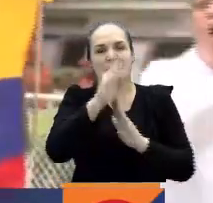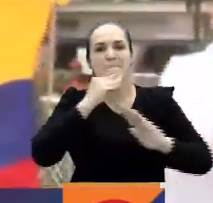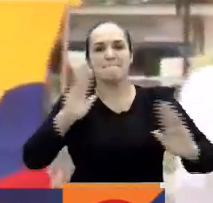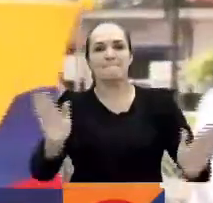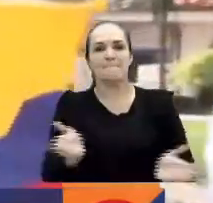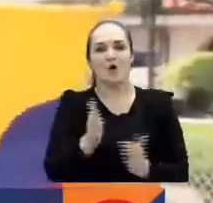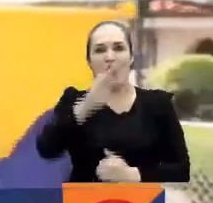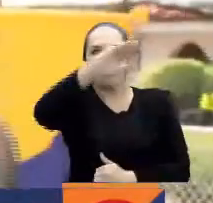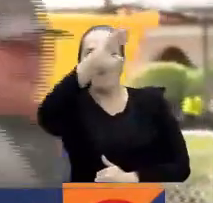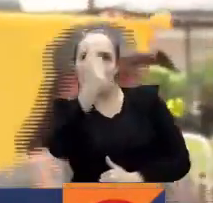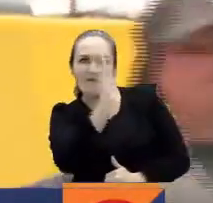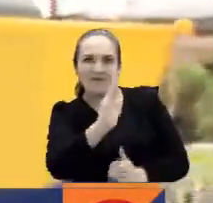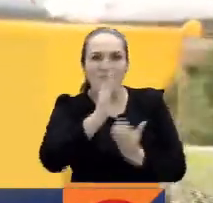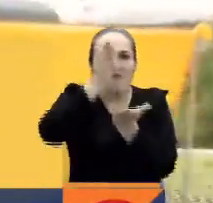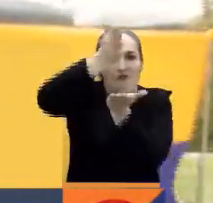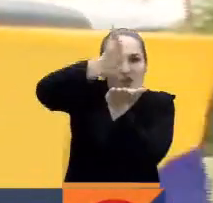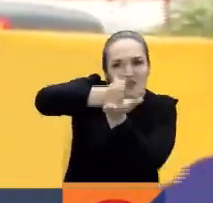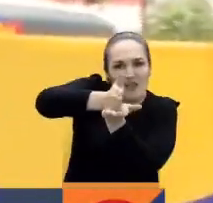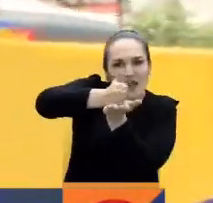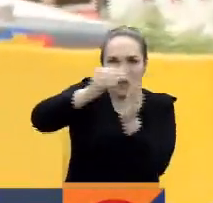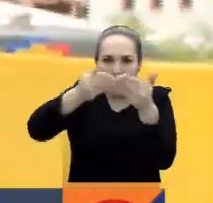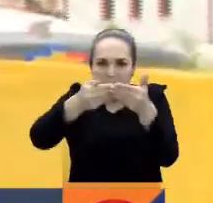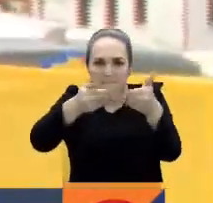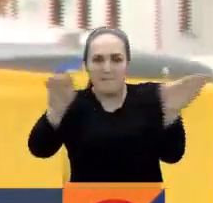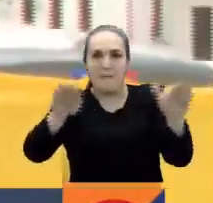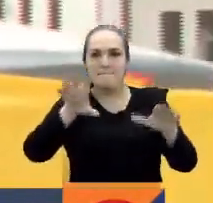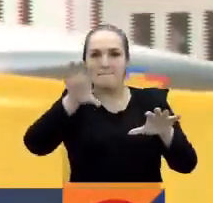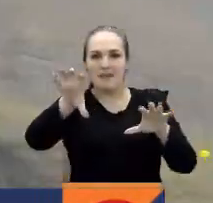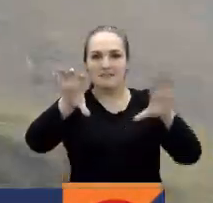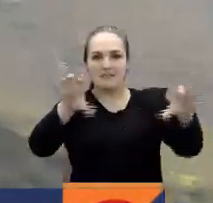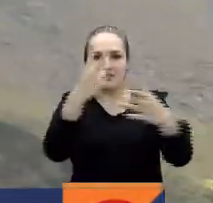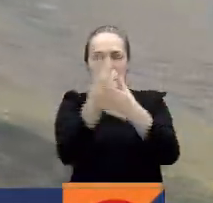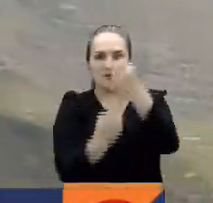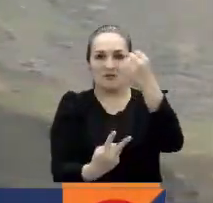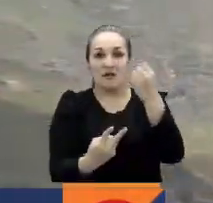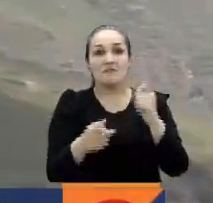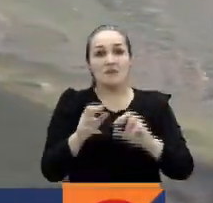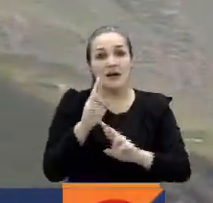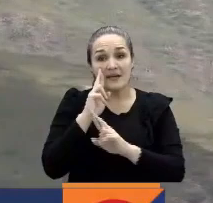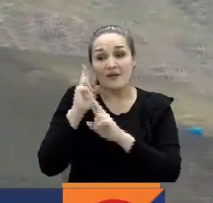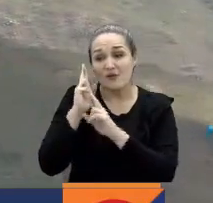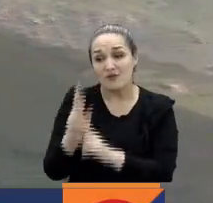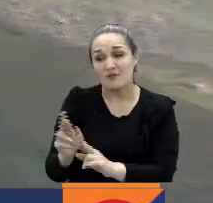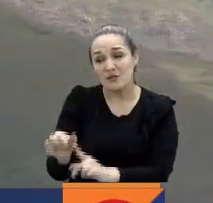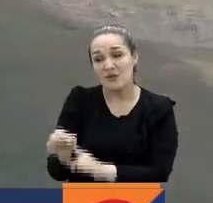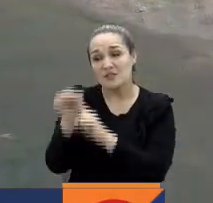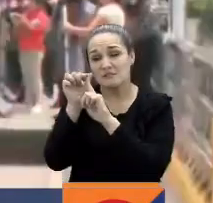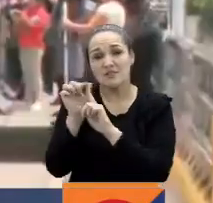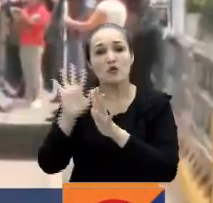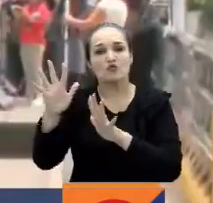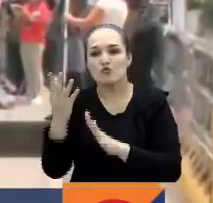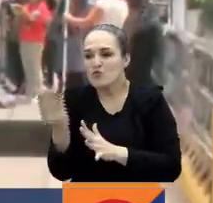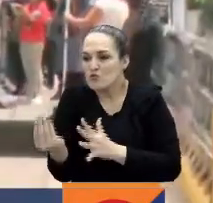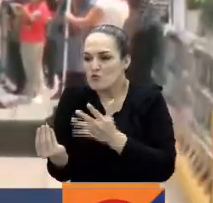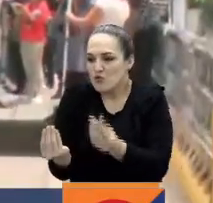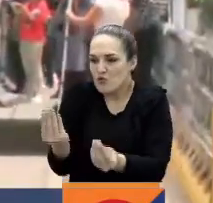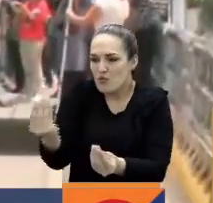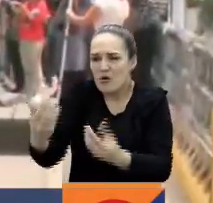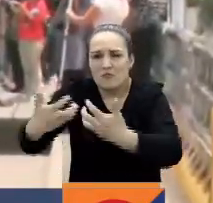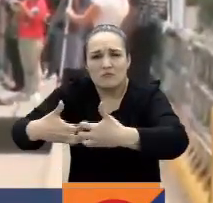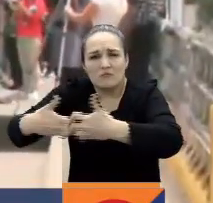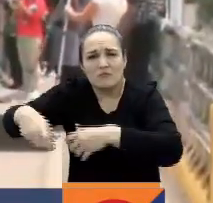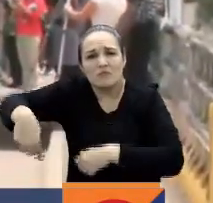área binacional. Y quiero hacer un reconocimiento especial al sector productivo de Norte de Santander, a los gremios que